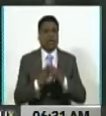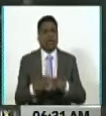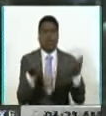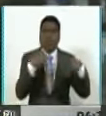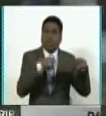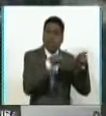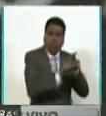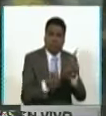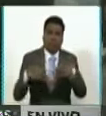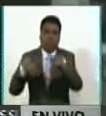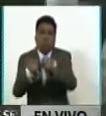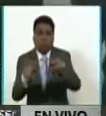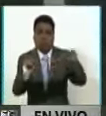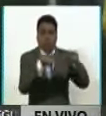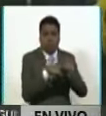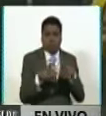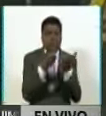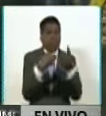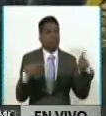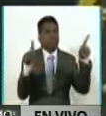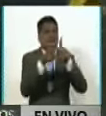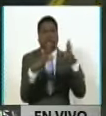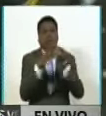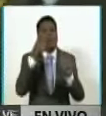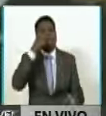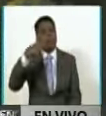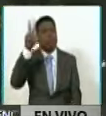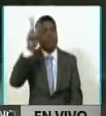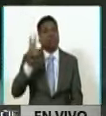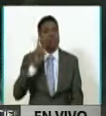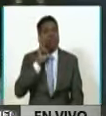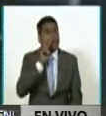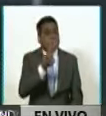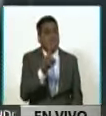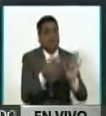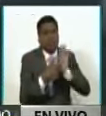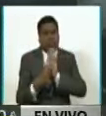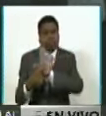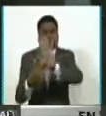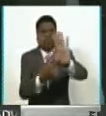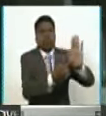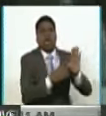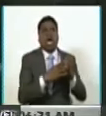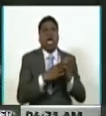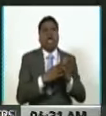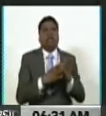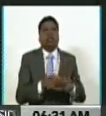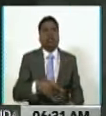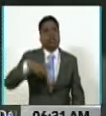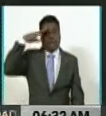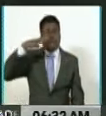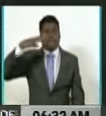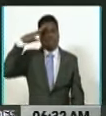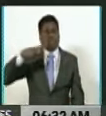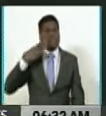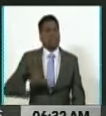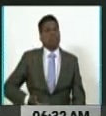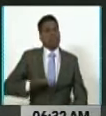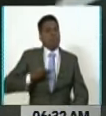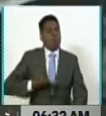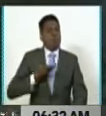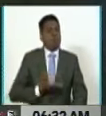de dignidad a todo el pueblo de Venezuela. Acá vemos entonces a todos los representantes de la Fuerza Armada Nacional Bolivariana, a